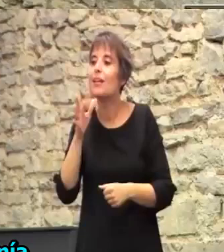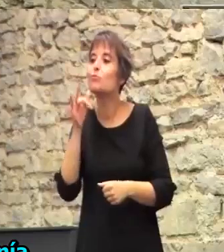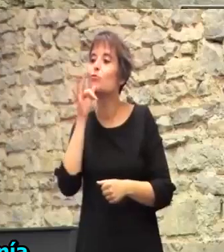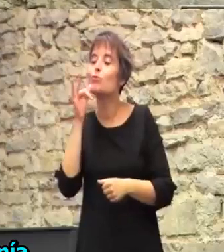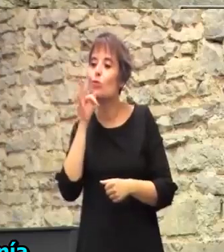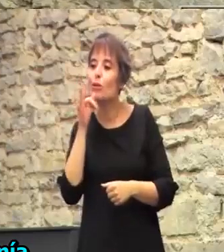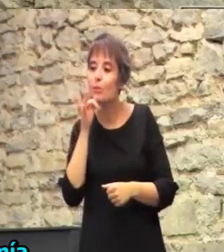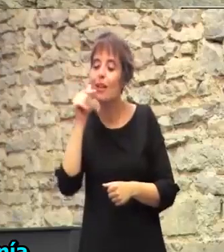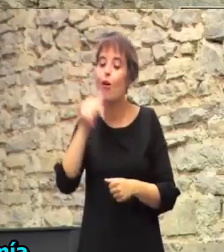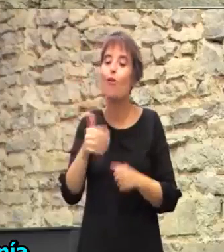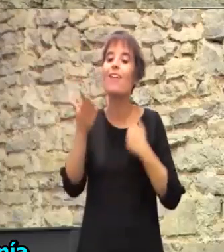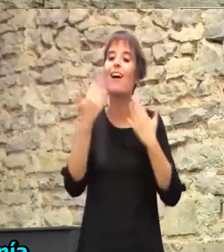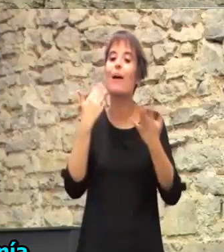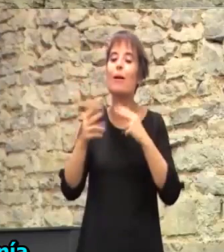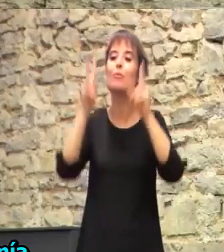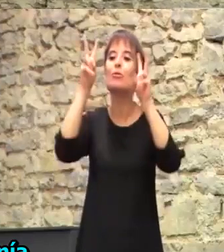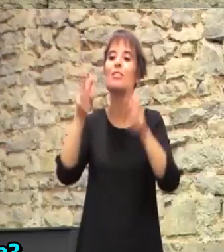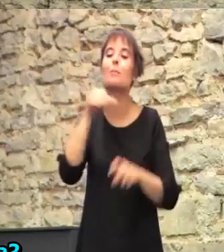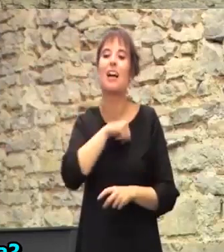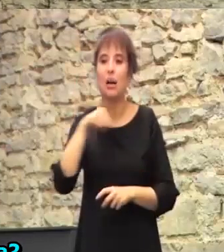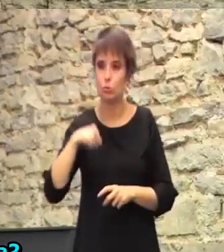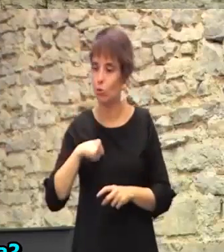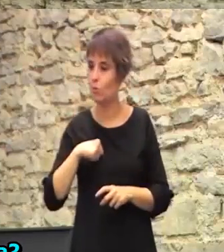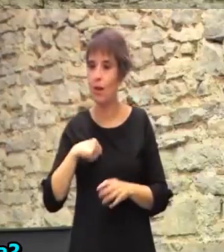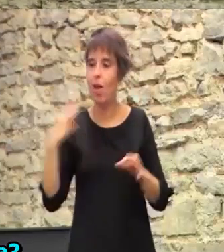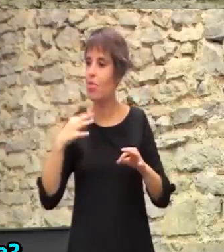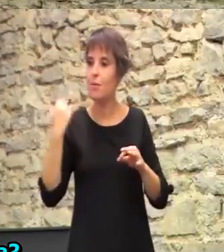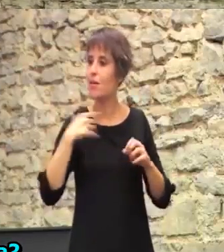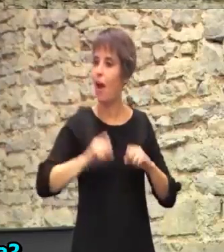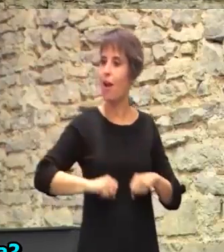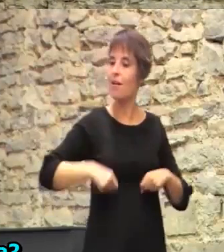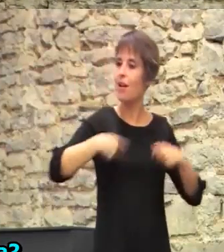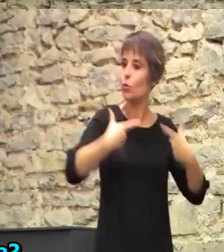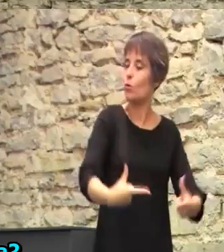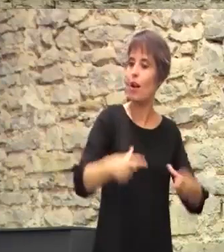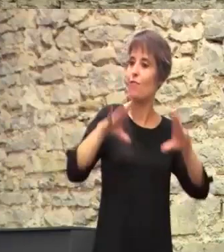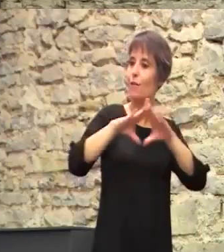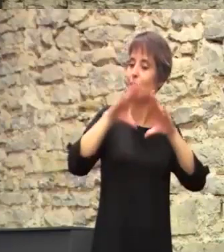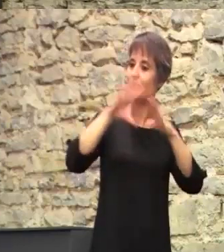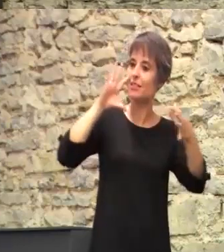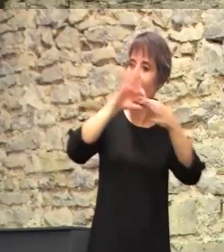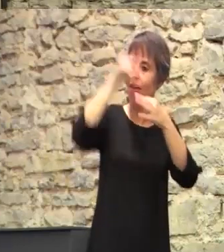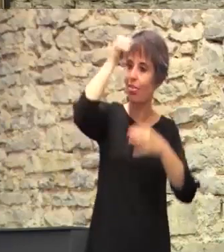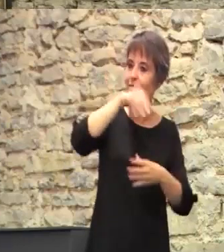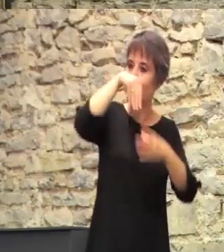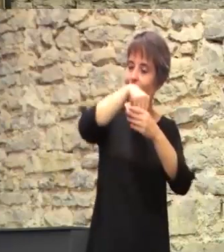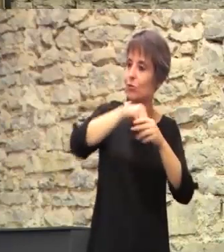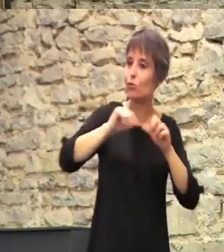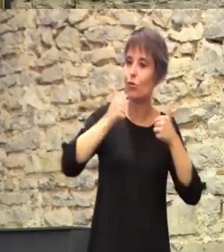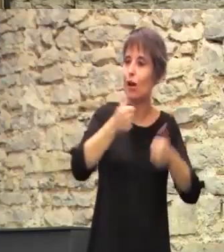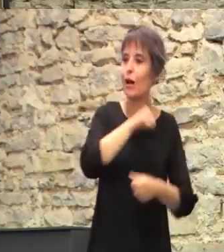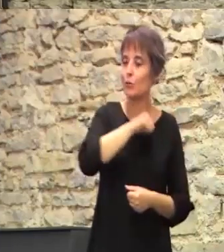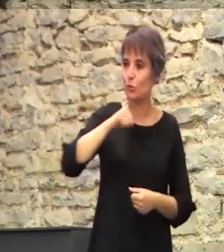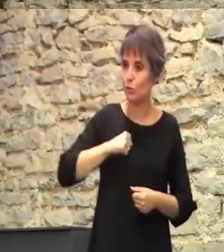hablando del tema de la autonomía y no es inherente a la condición femenina y yo creo una